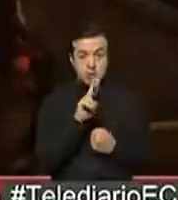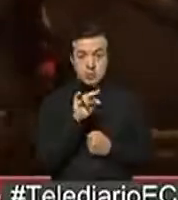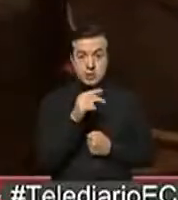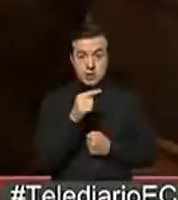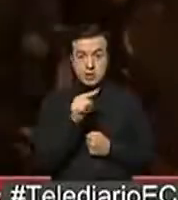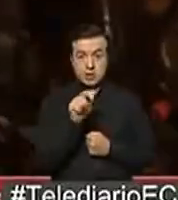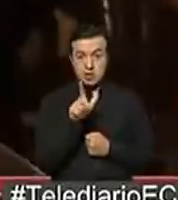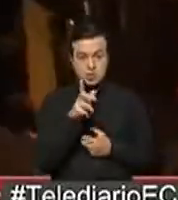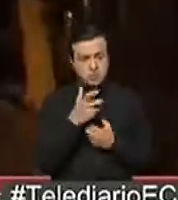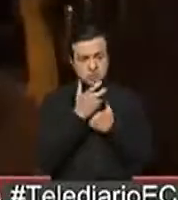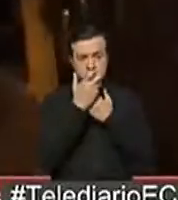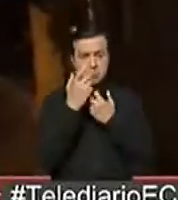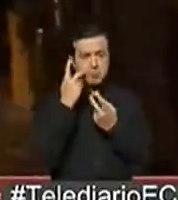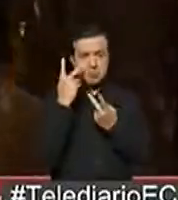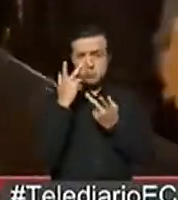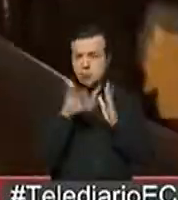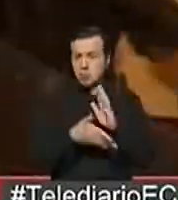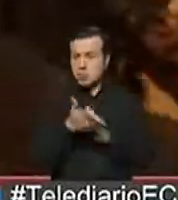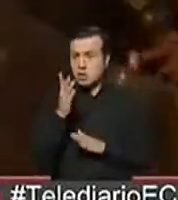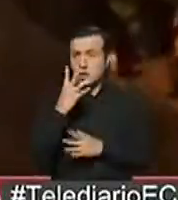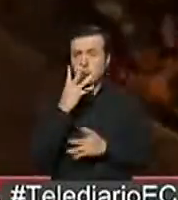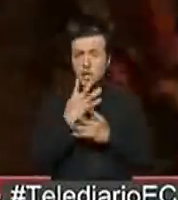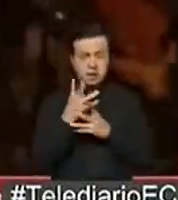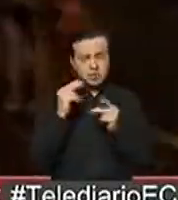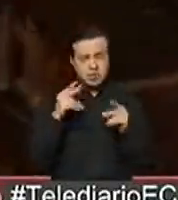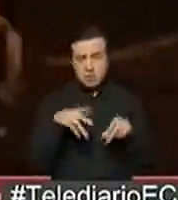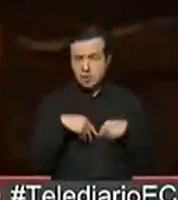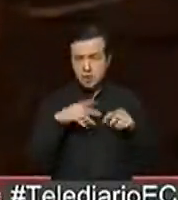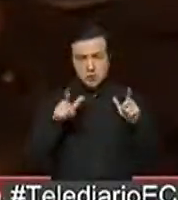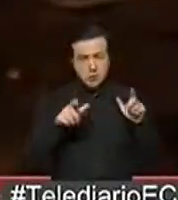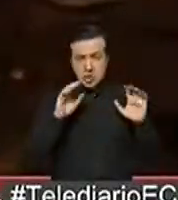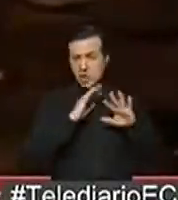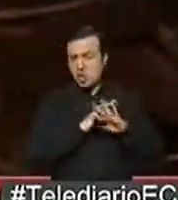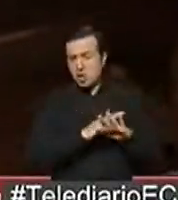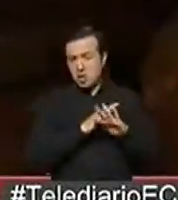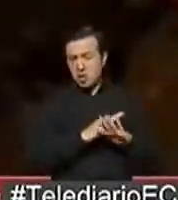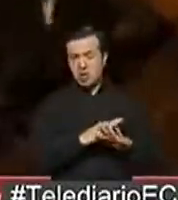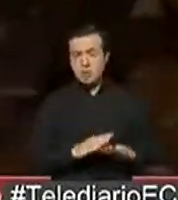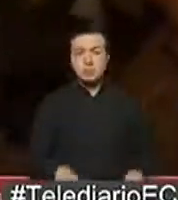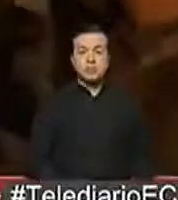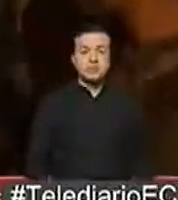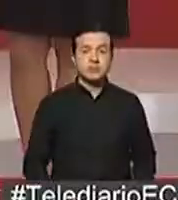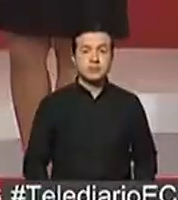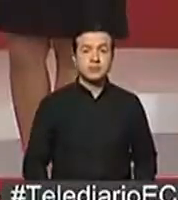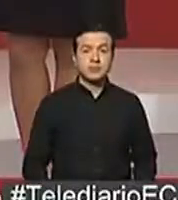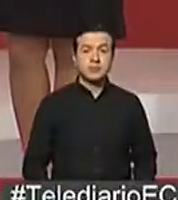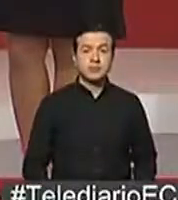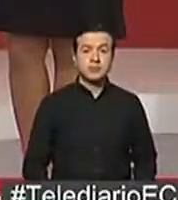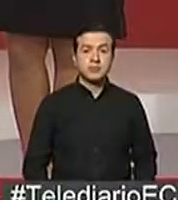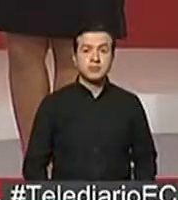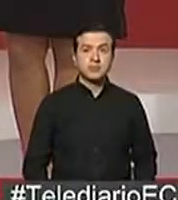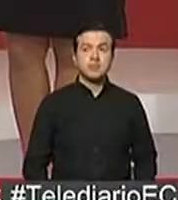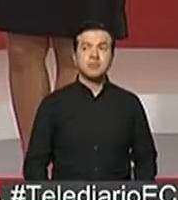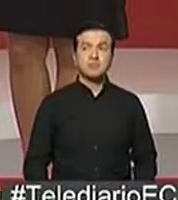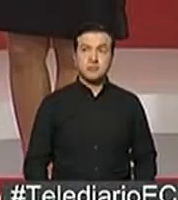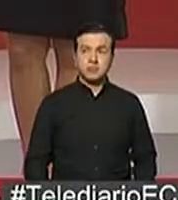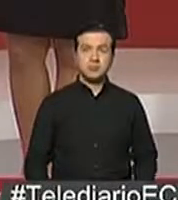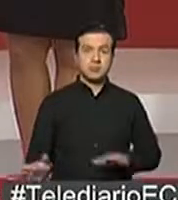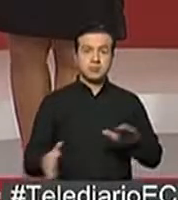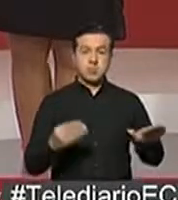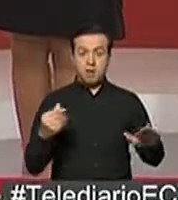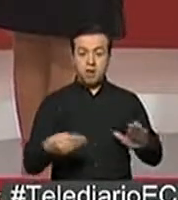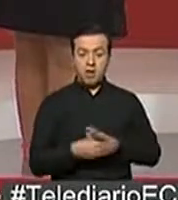detenido que buscaron evitar su traslado al sistema penitenciario. Alex Llanos, Medios Públicos. En el caso